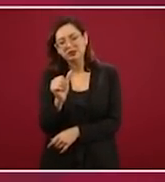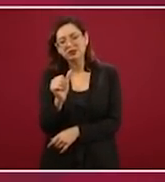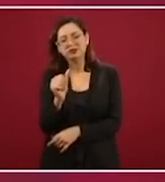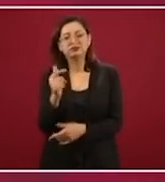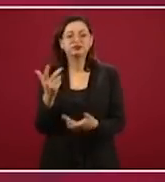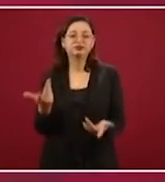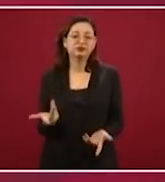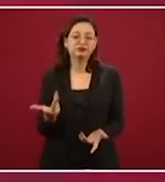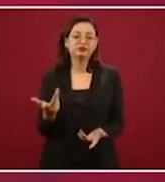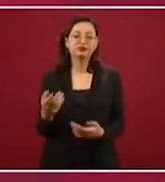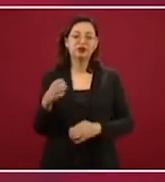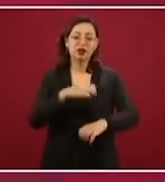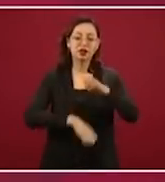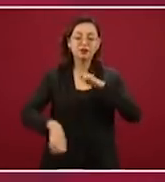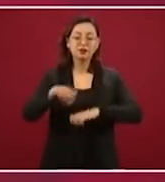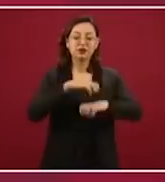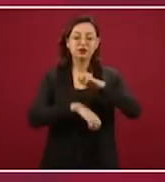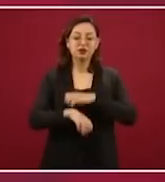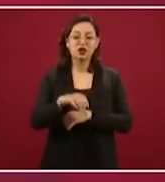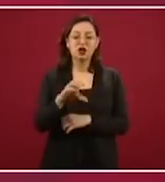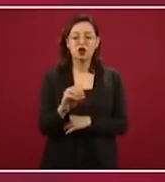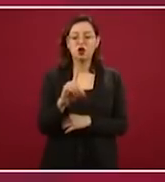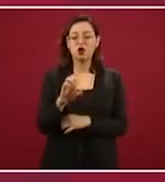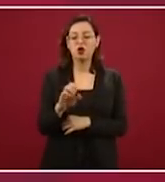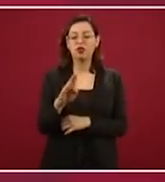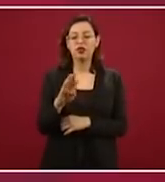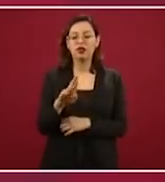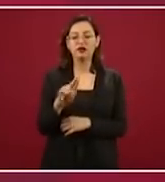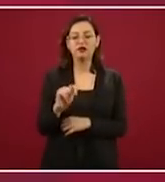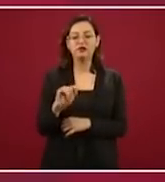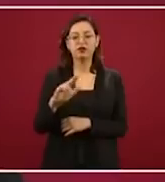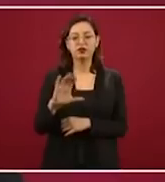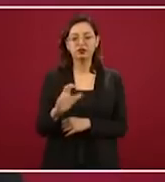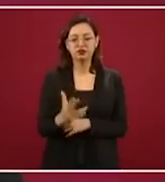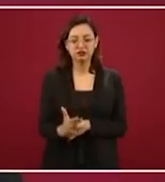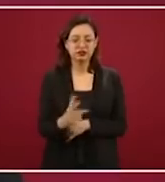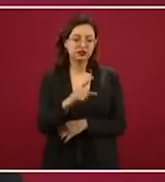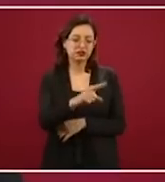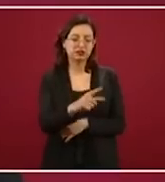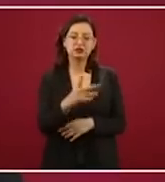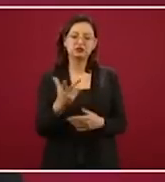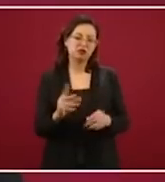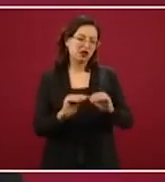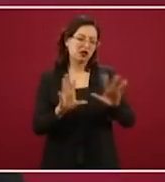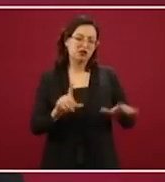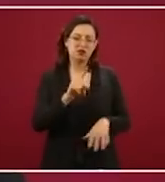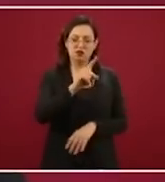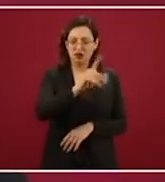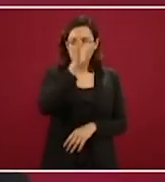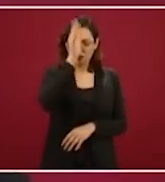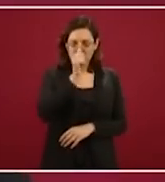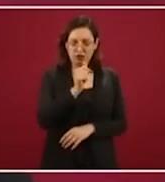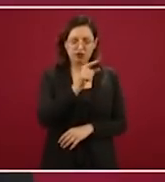con la empresa Odebrecht, para ser claros,